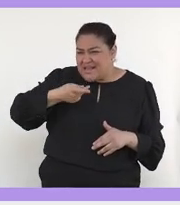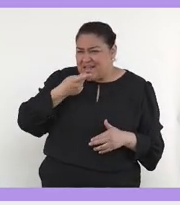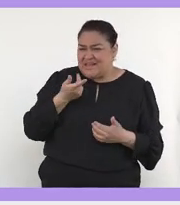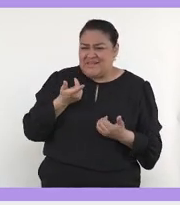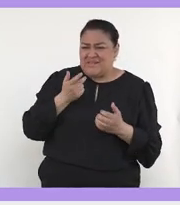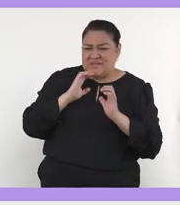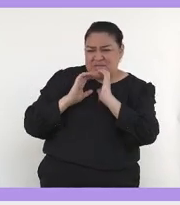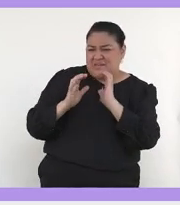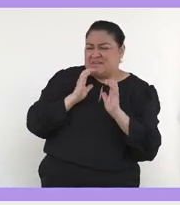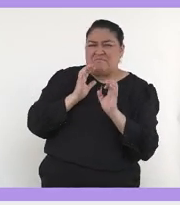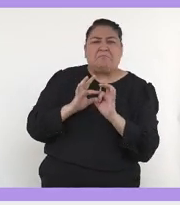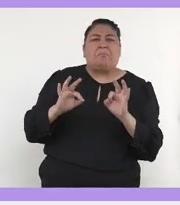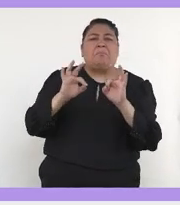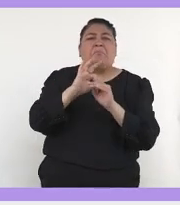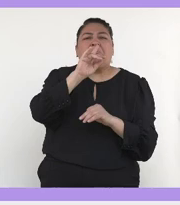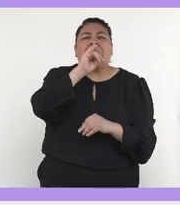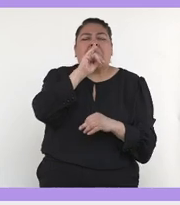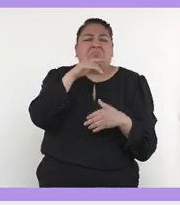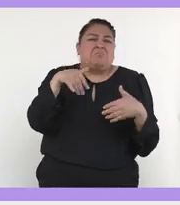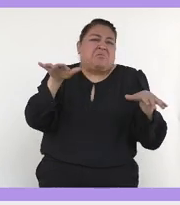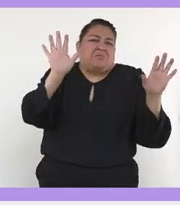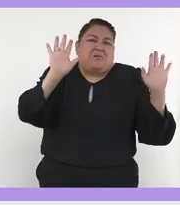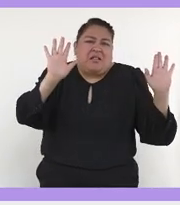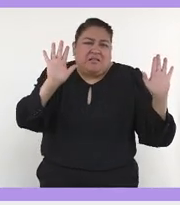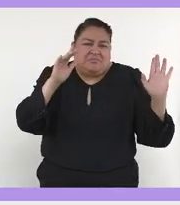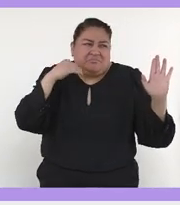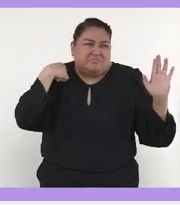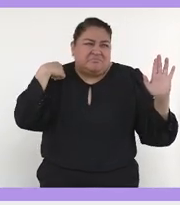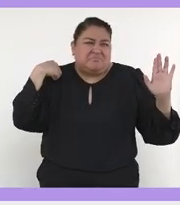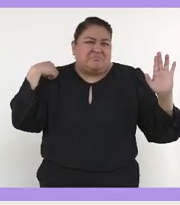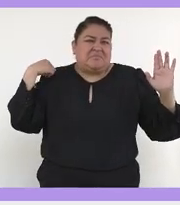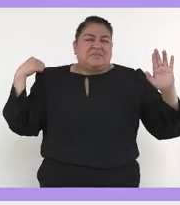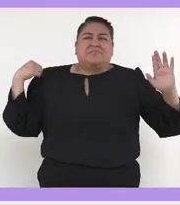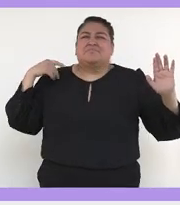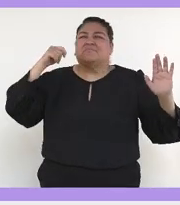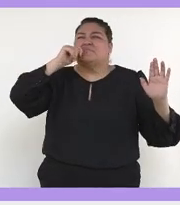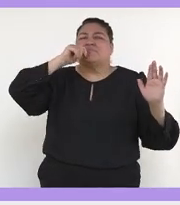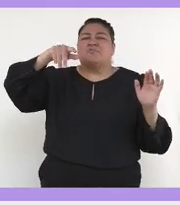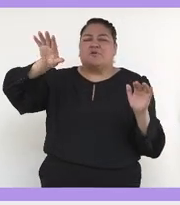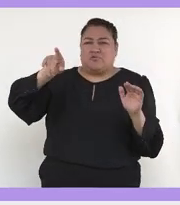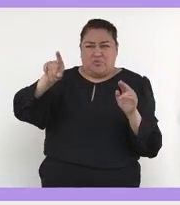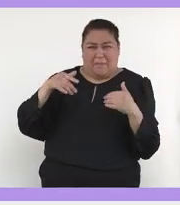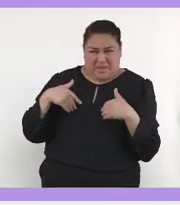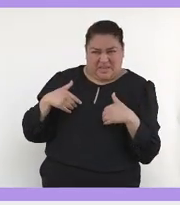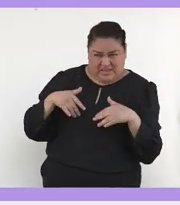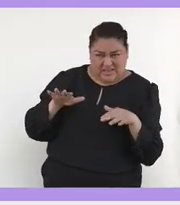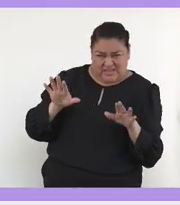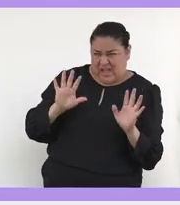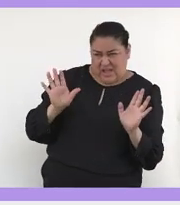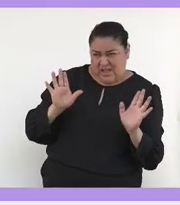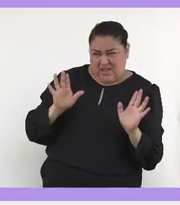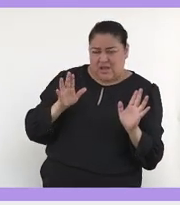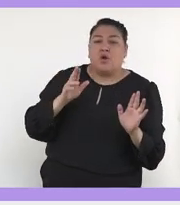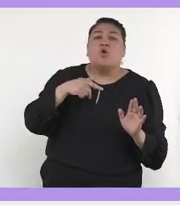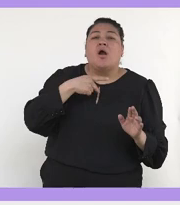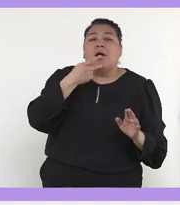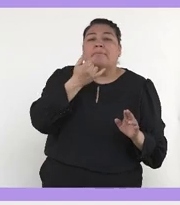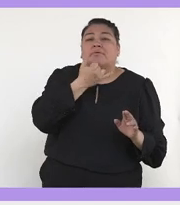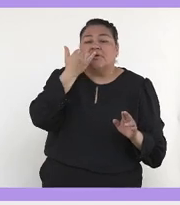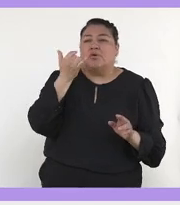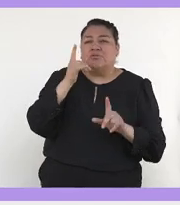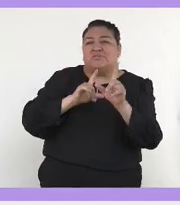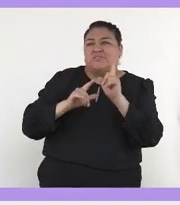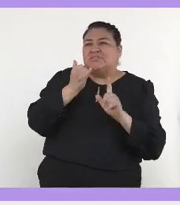a pensamos que da igual como hablemos no Cuántas personas dicen ay pero me entendiste no hay problema no O cómo escribamos porque